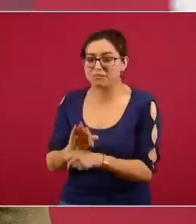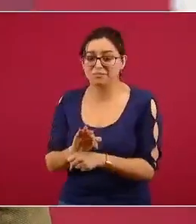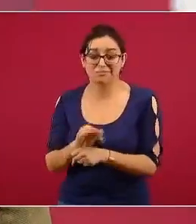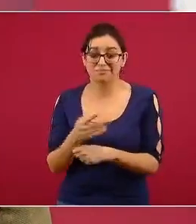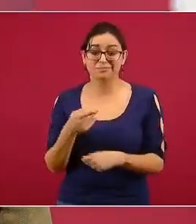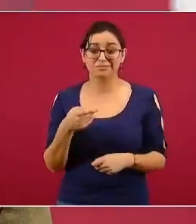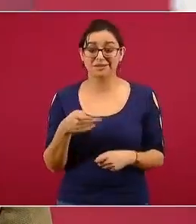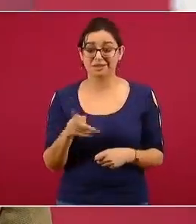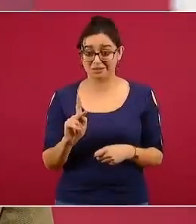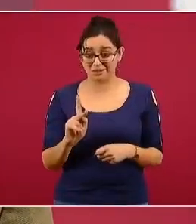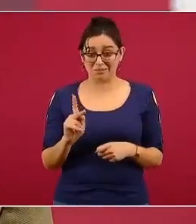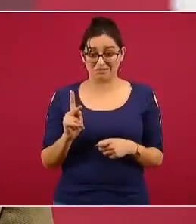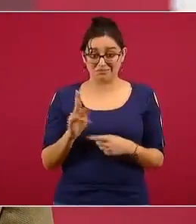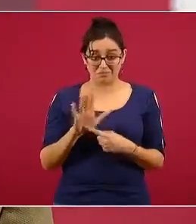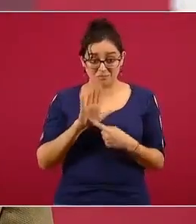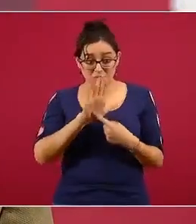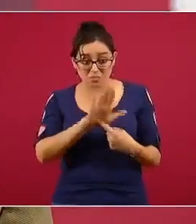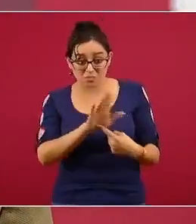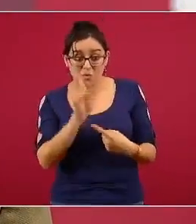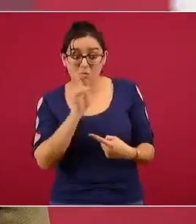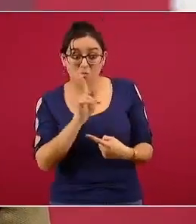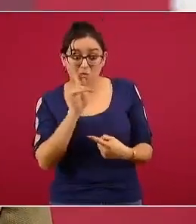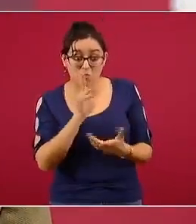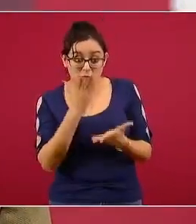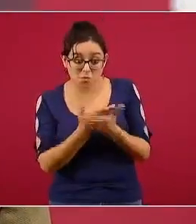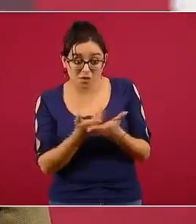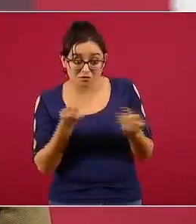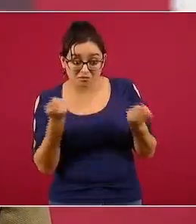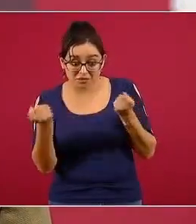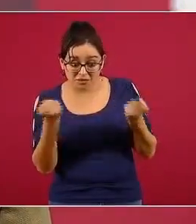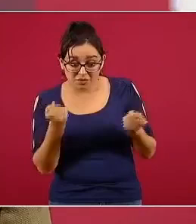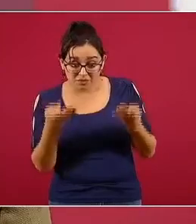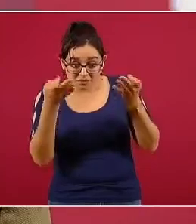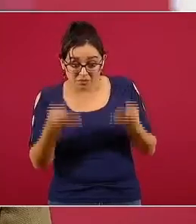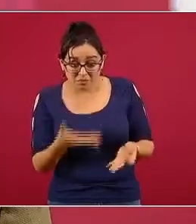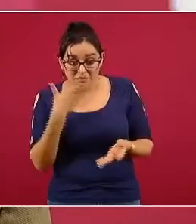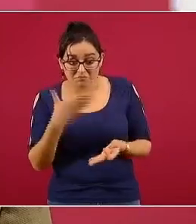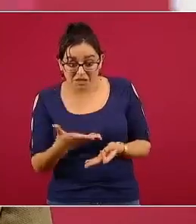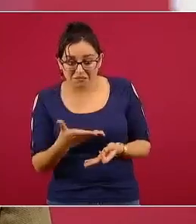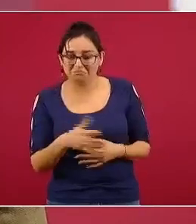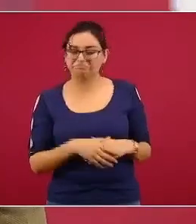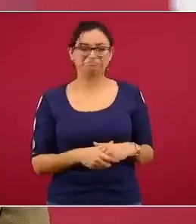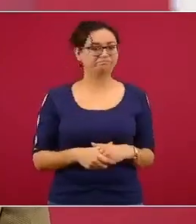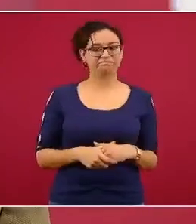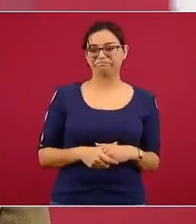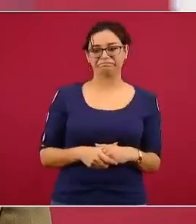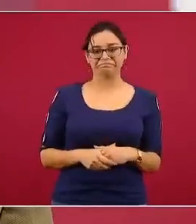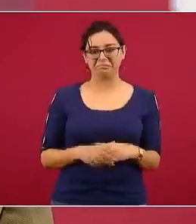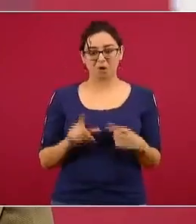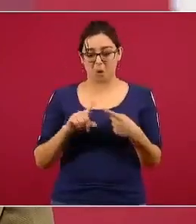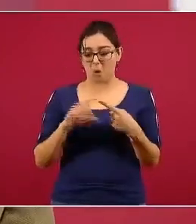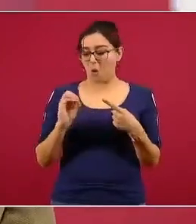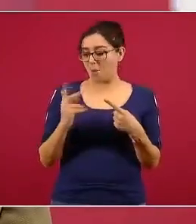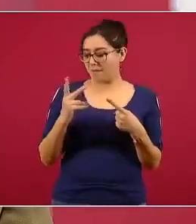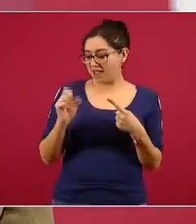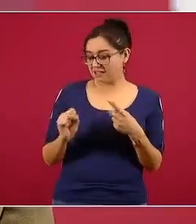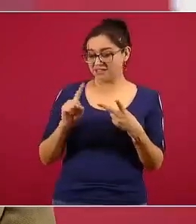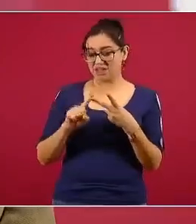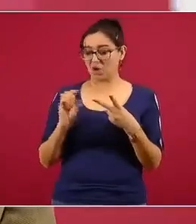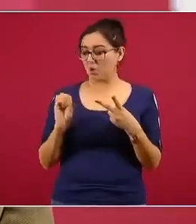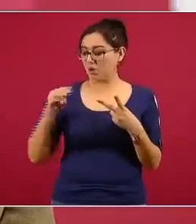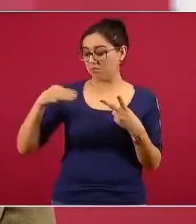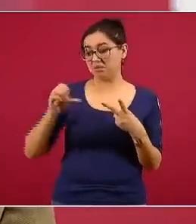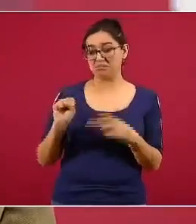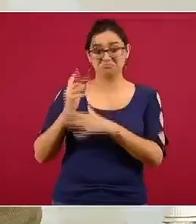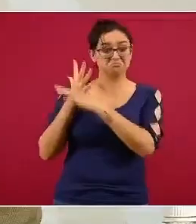de esa forma. Hay esta también recomendación por parte de OPS-OMS para no hacerlo. Y también un